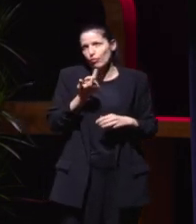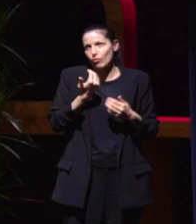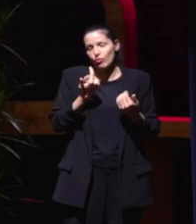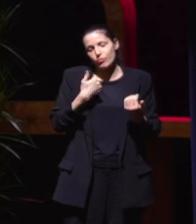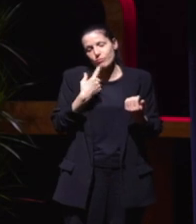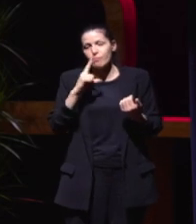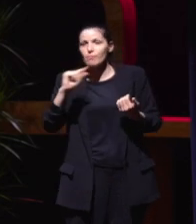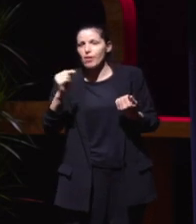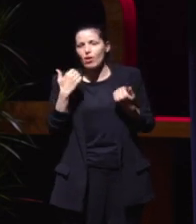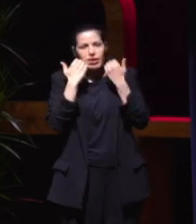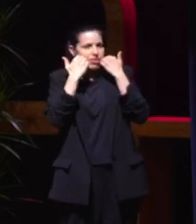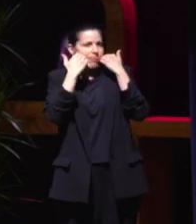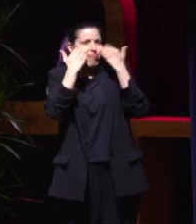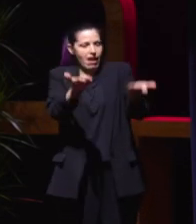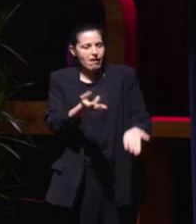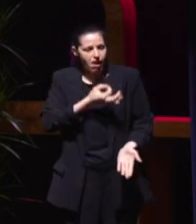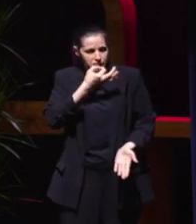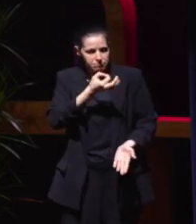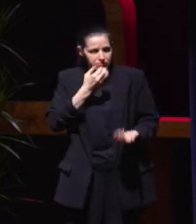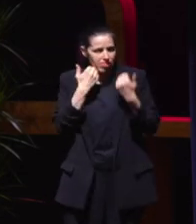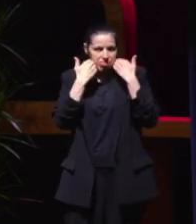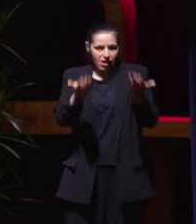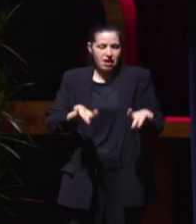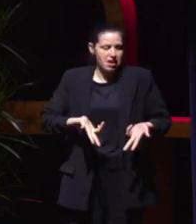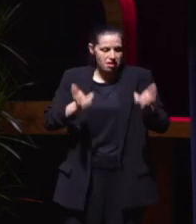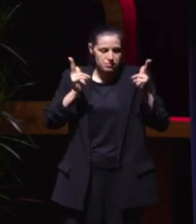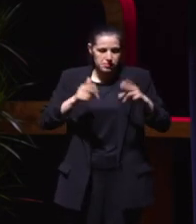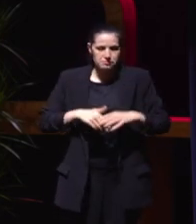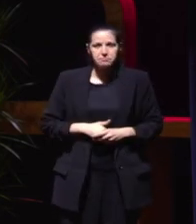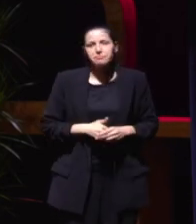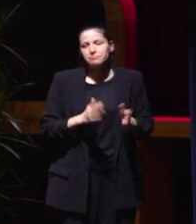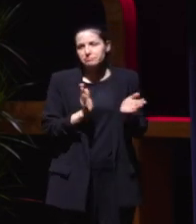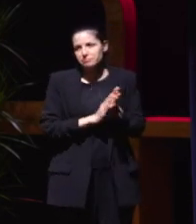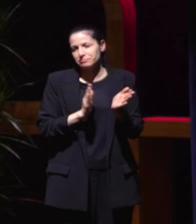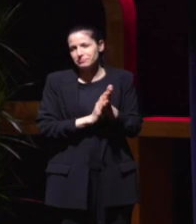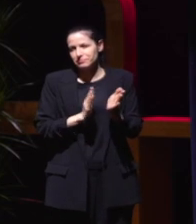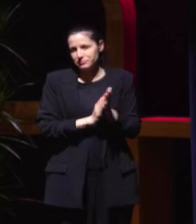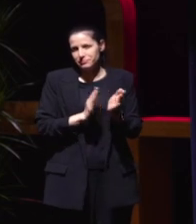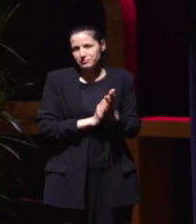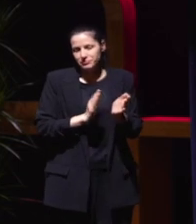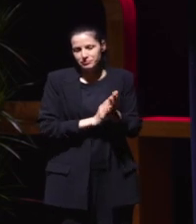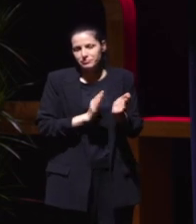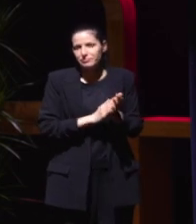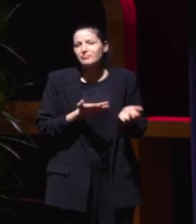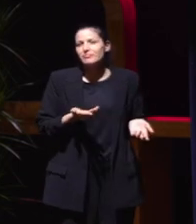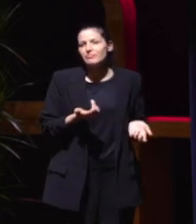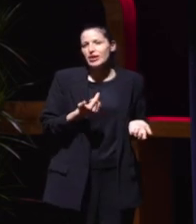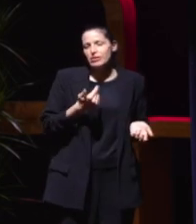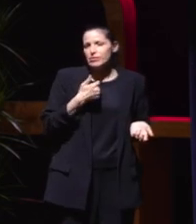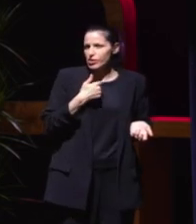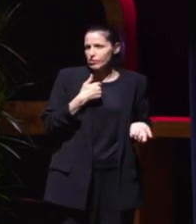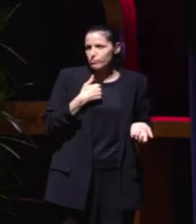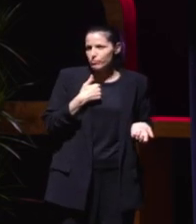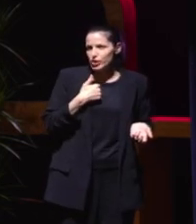porque soy libre Pero bueno tampoco vengáis arriba que yo quiero mucho a